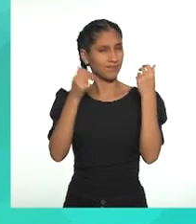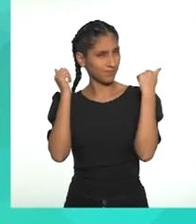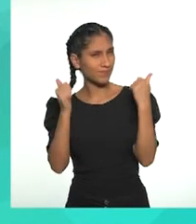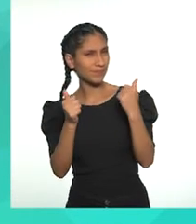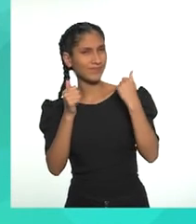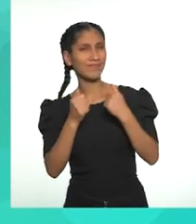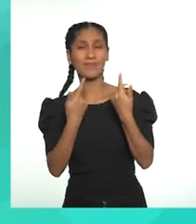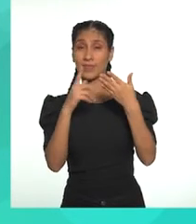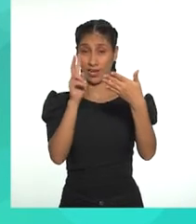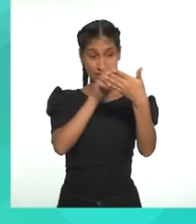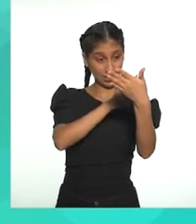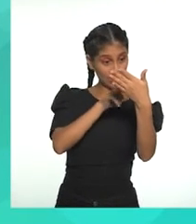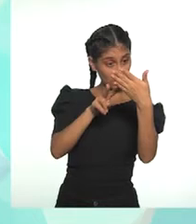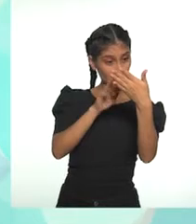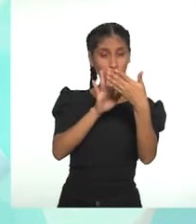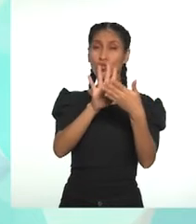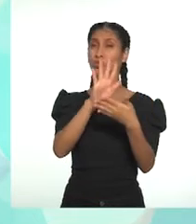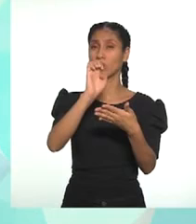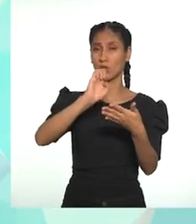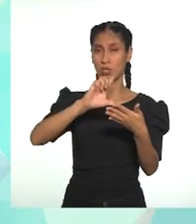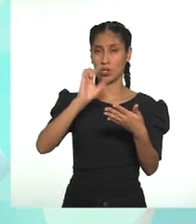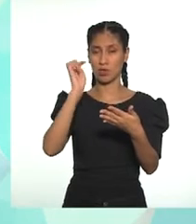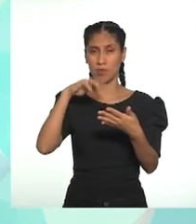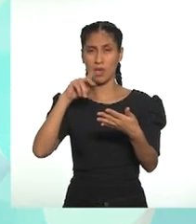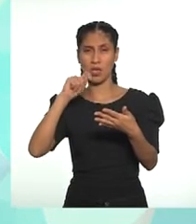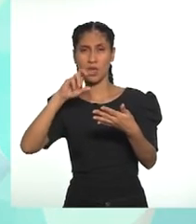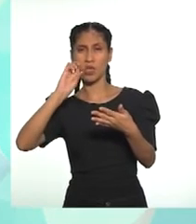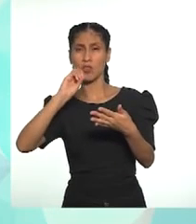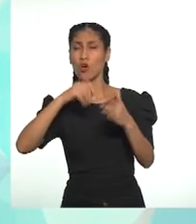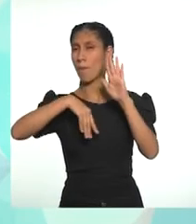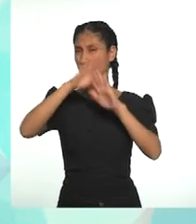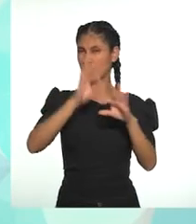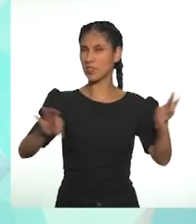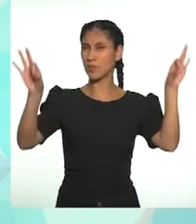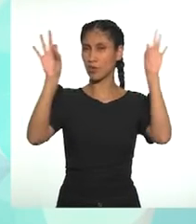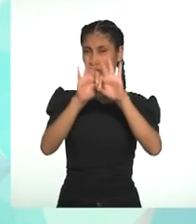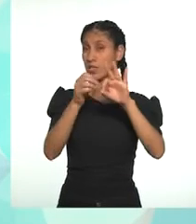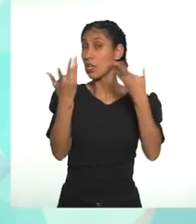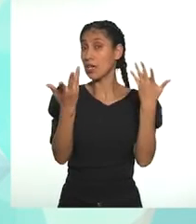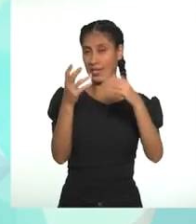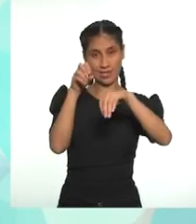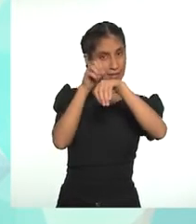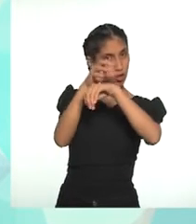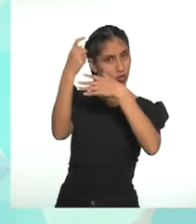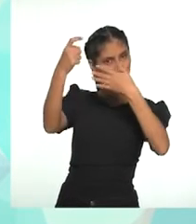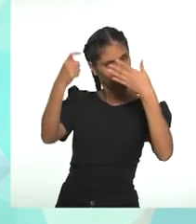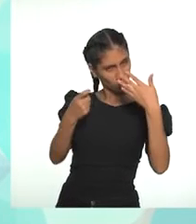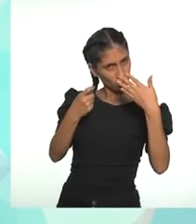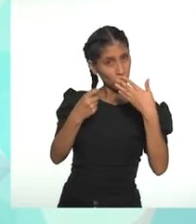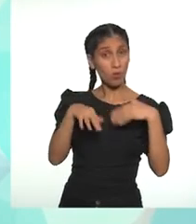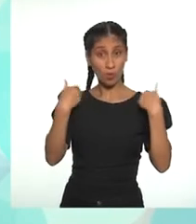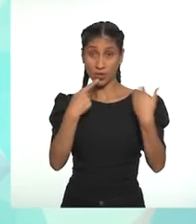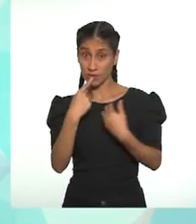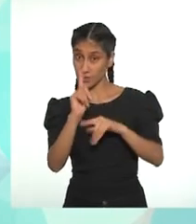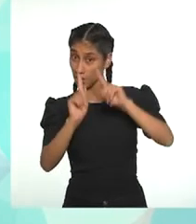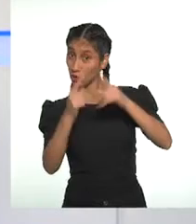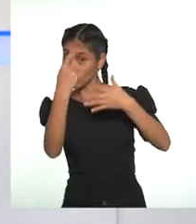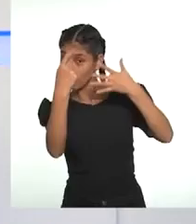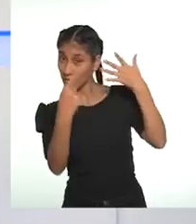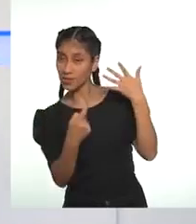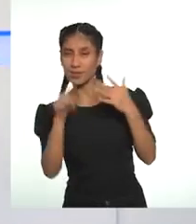estructura. Así es, ya que el elemento más importante son las recomendaciones en sí, ¿podrían proponer algunas de